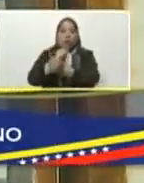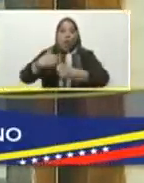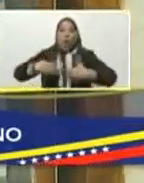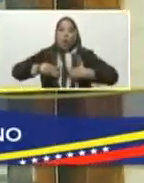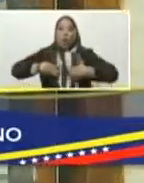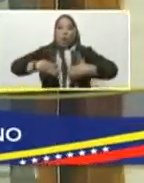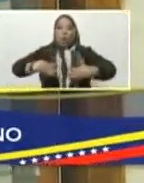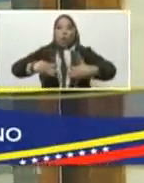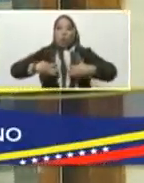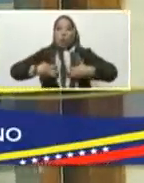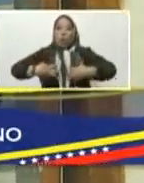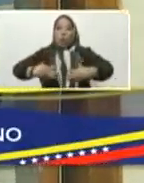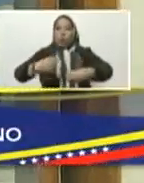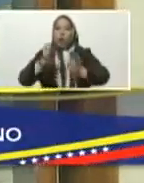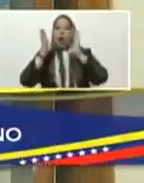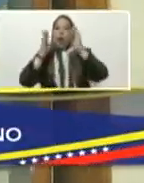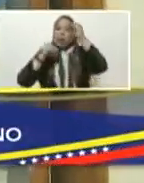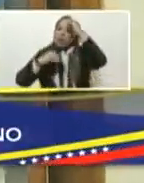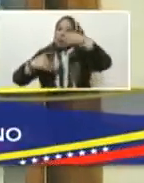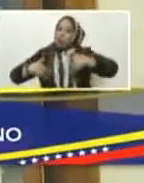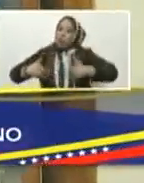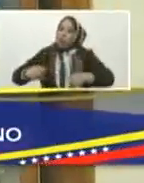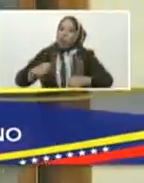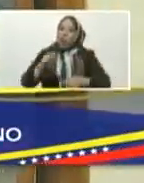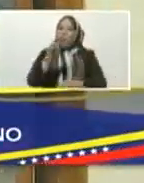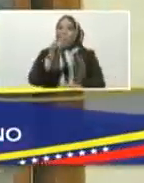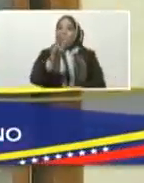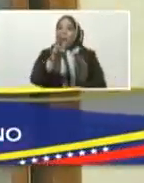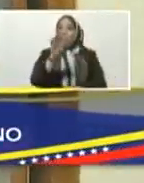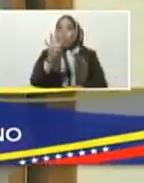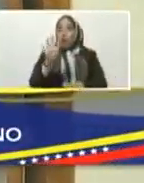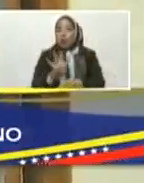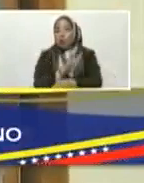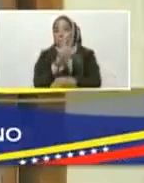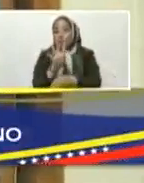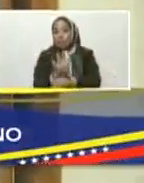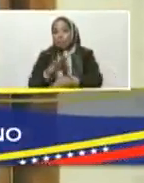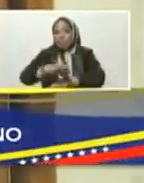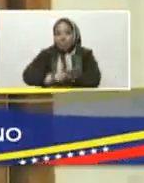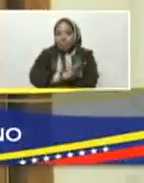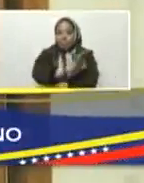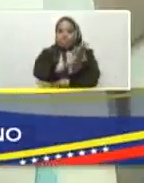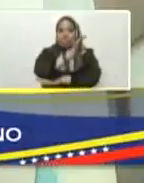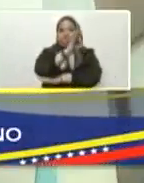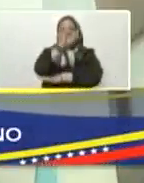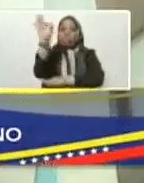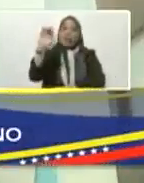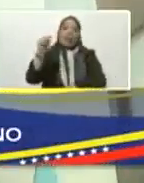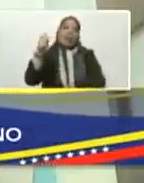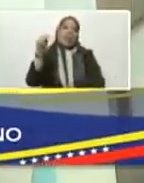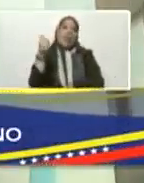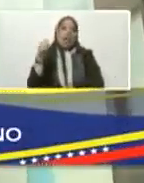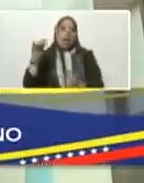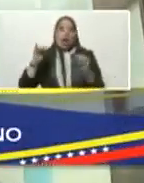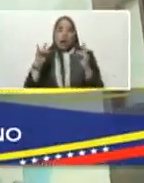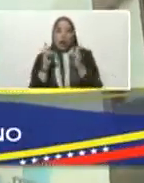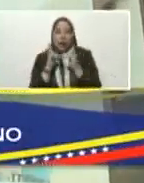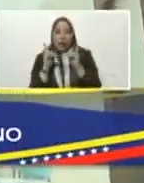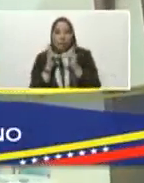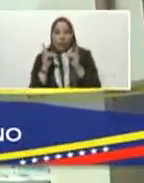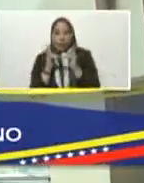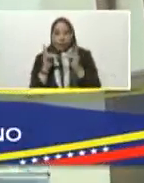consultorios con atención médica las 24 horas del día. Cuenta además con 10 camas para cirugía